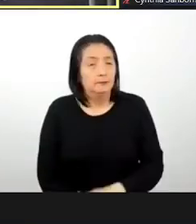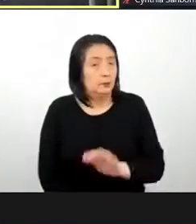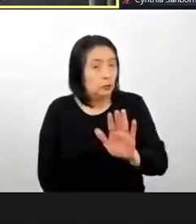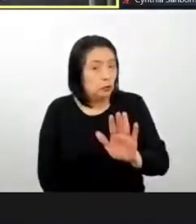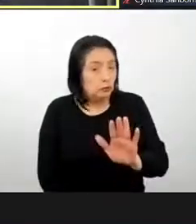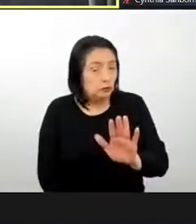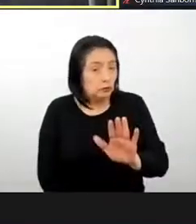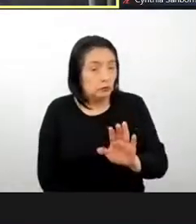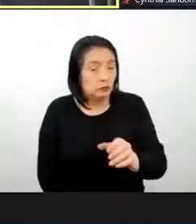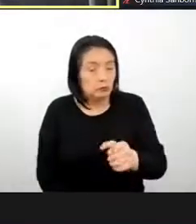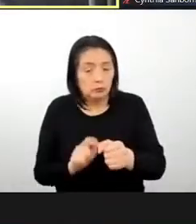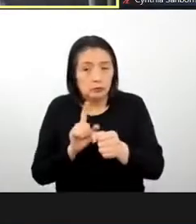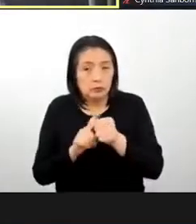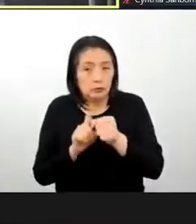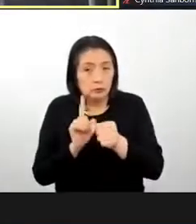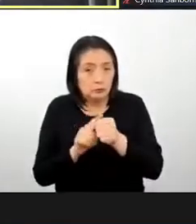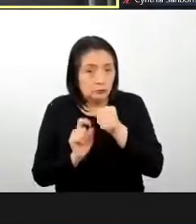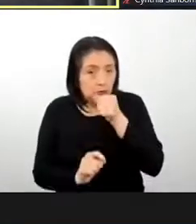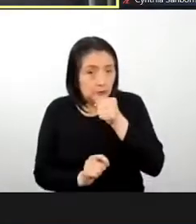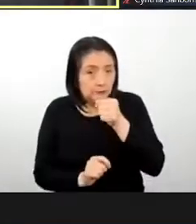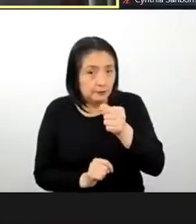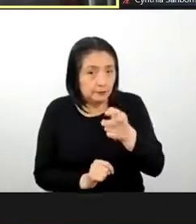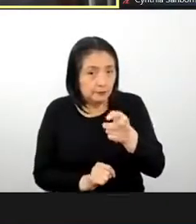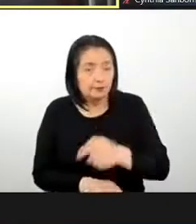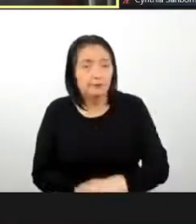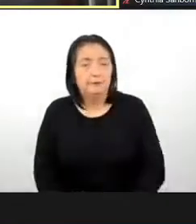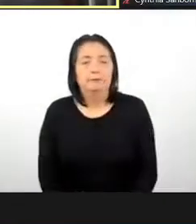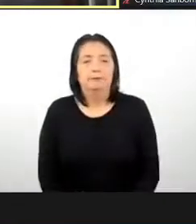Su audio, por favor.